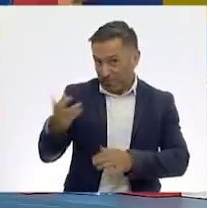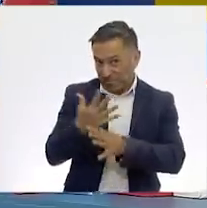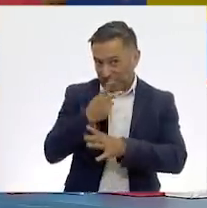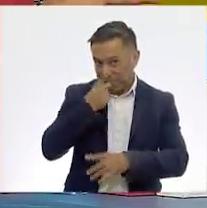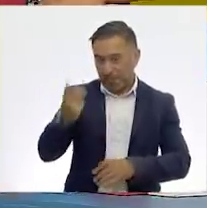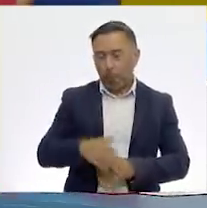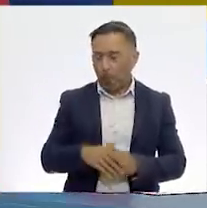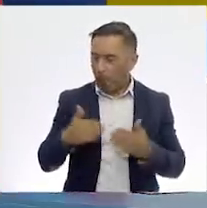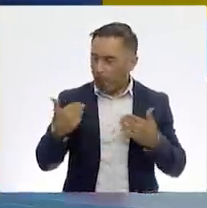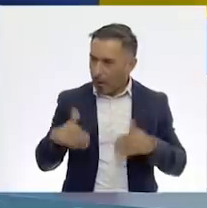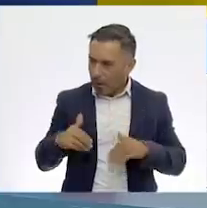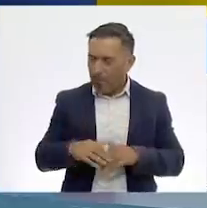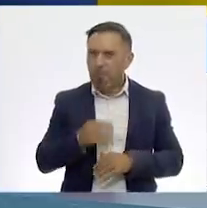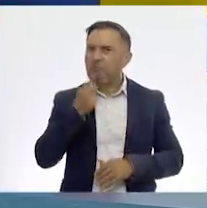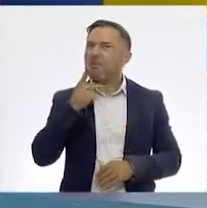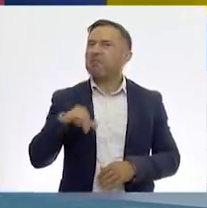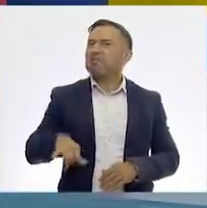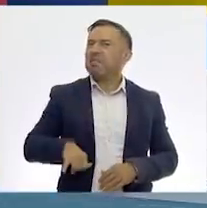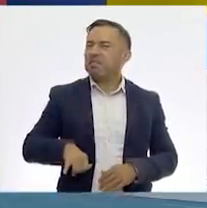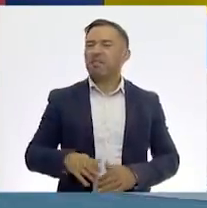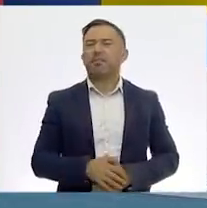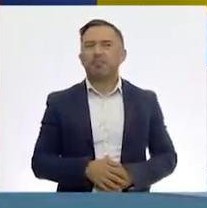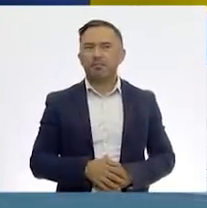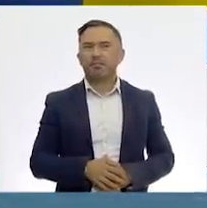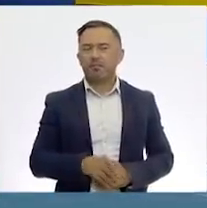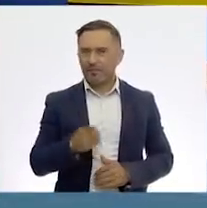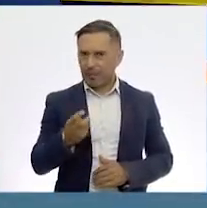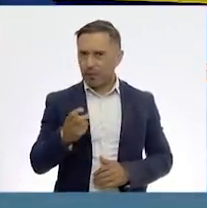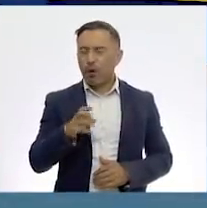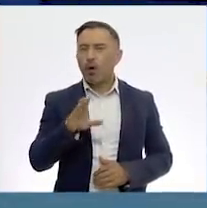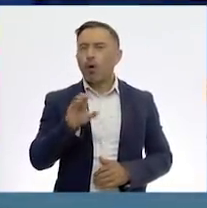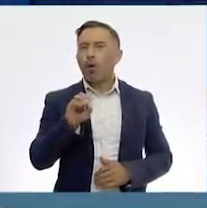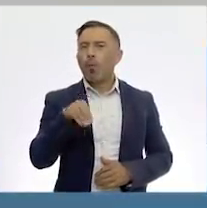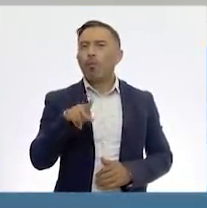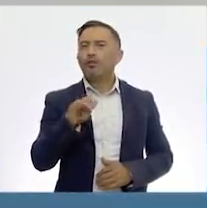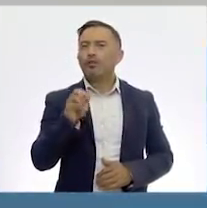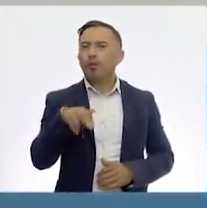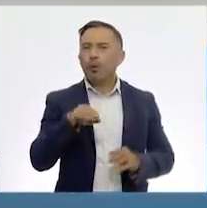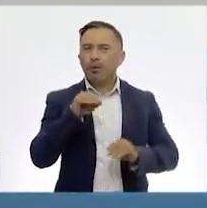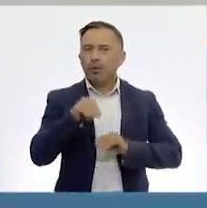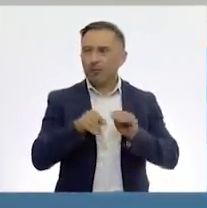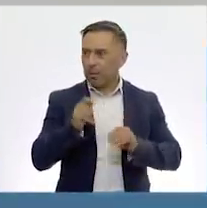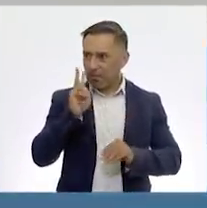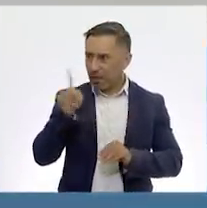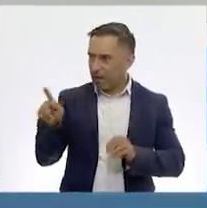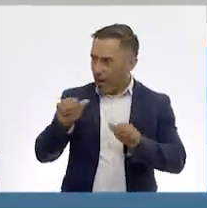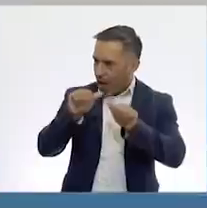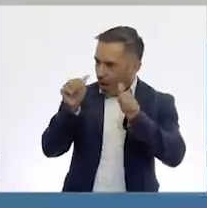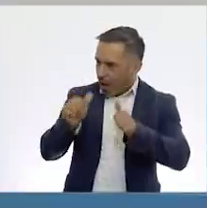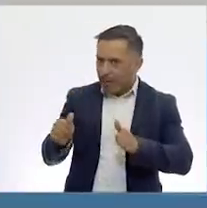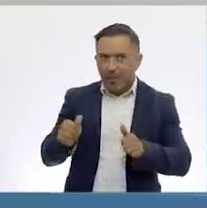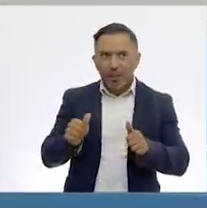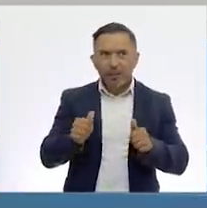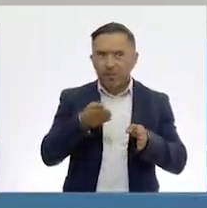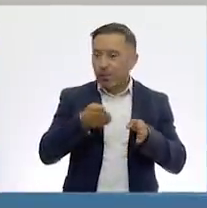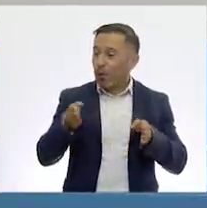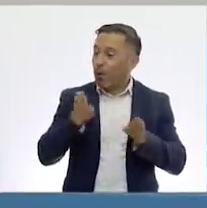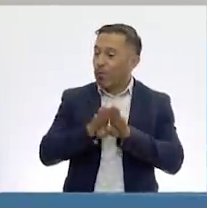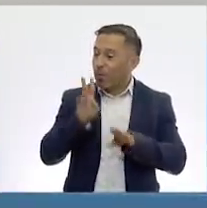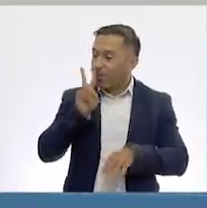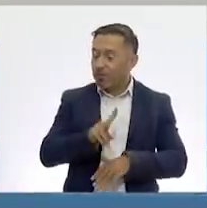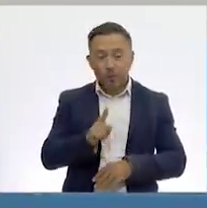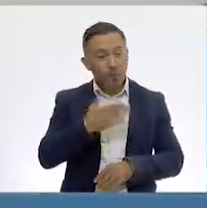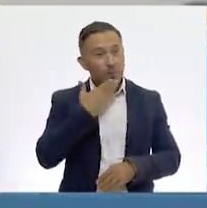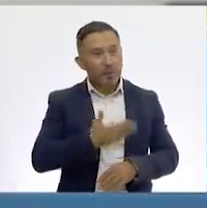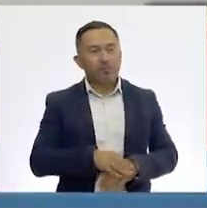interesante. Y bueno, así quedaron nuestras composiciones. Perfecto. Esto es arte, Jesús. ¿Cómo lo ves? Muy bien, muy bien. ¿Pueden hablarnos